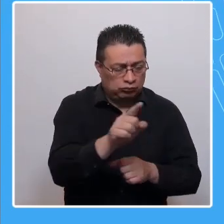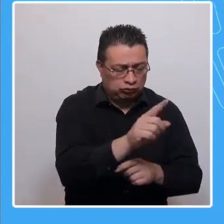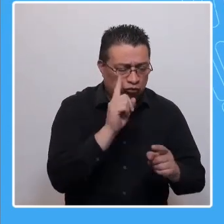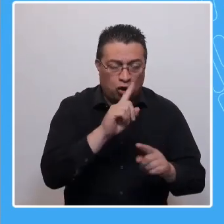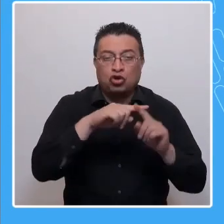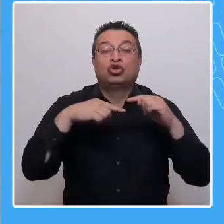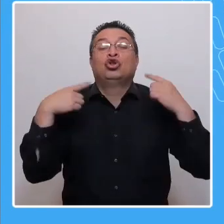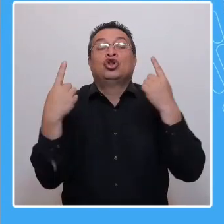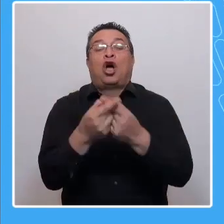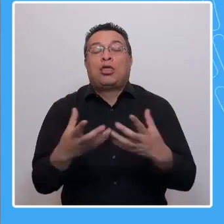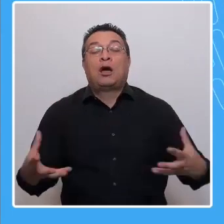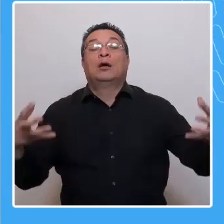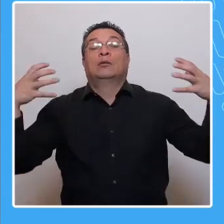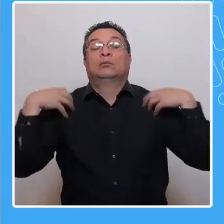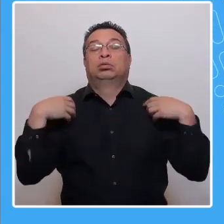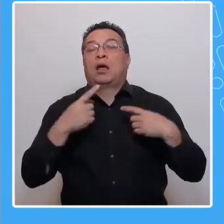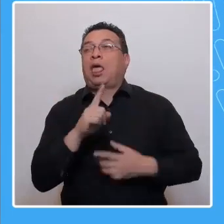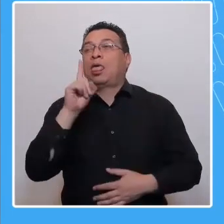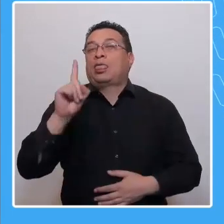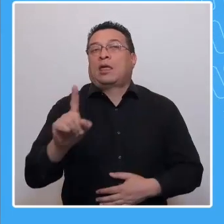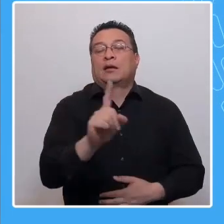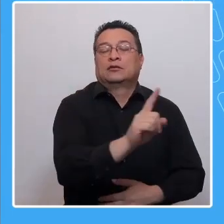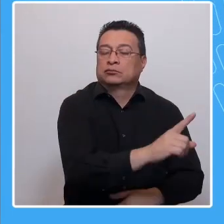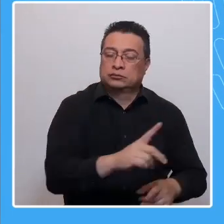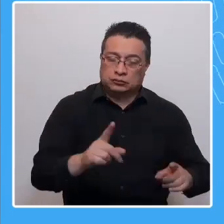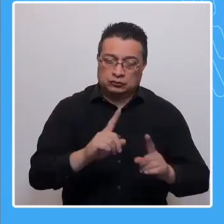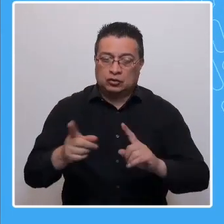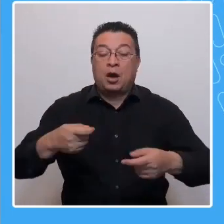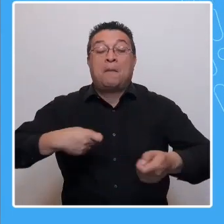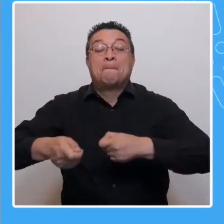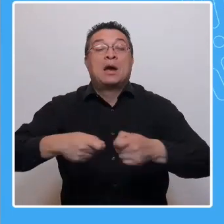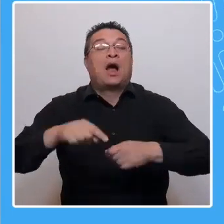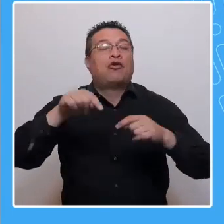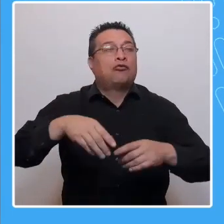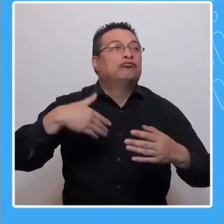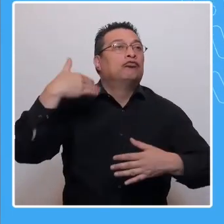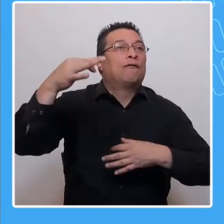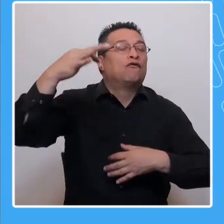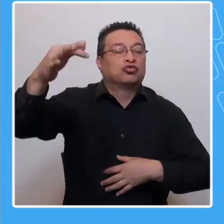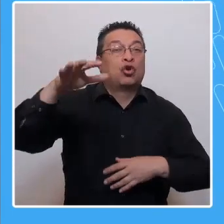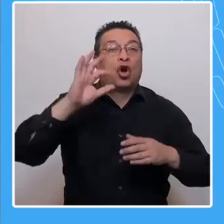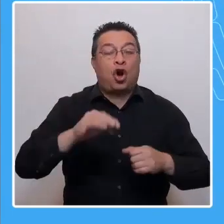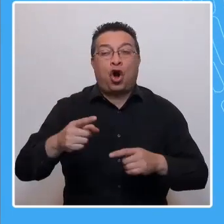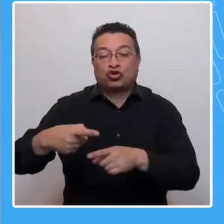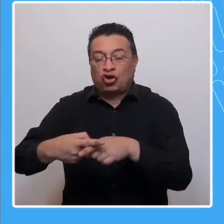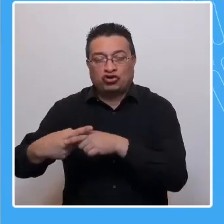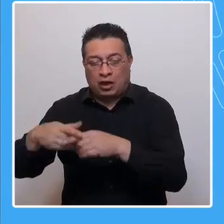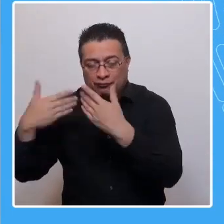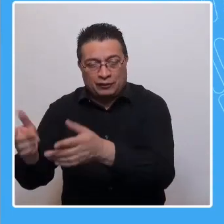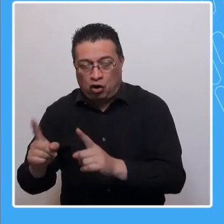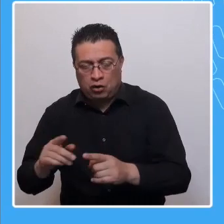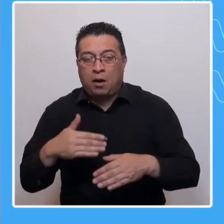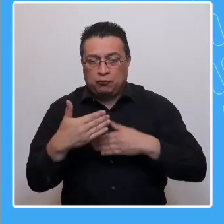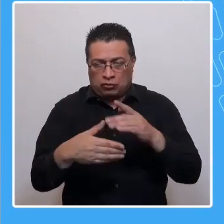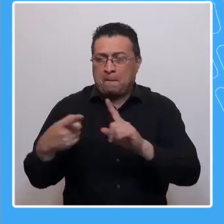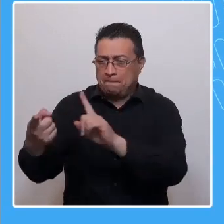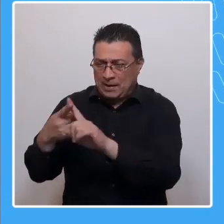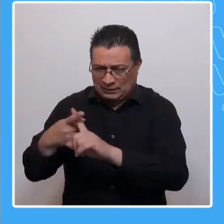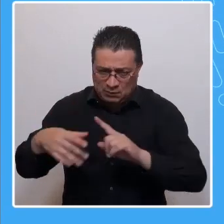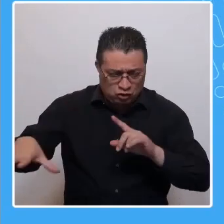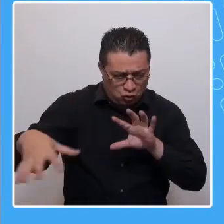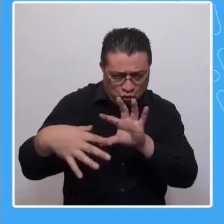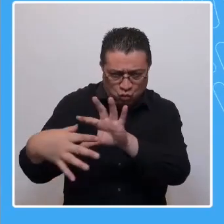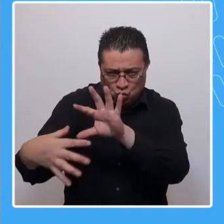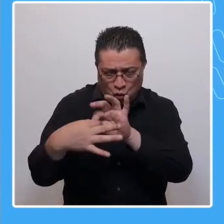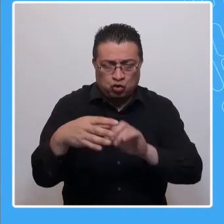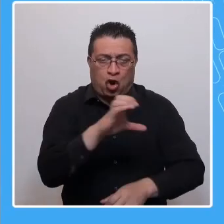todo, digamos, al arbitrio de, ya sea el mercado como ocurre hoy en día o la sociedad en general, sino que debe ser un proceso participativo en conjunto con el